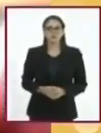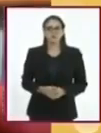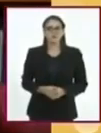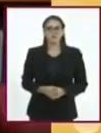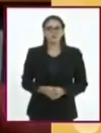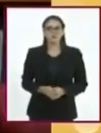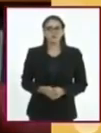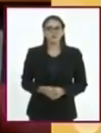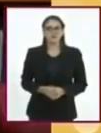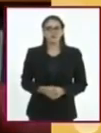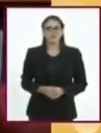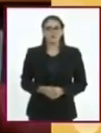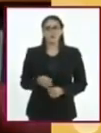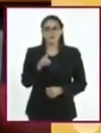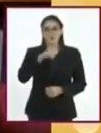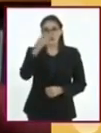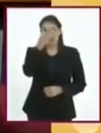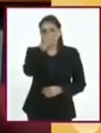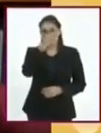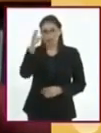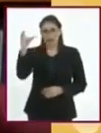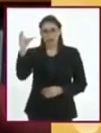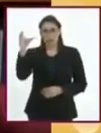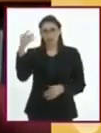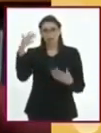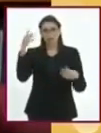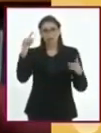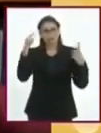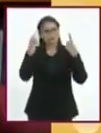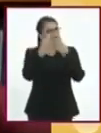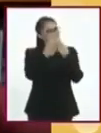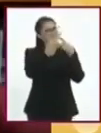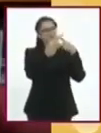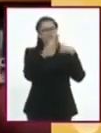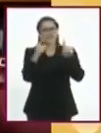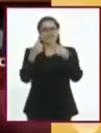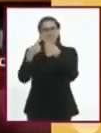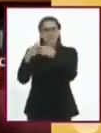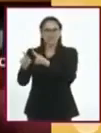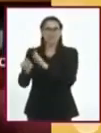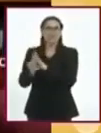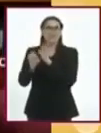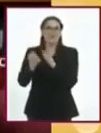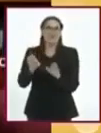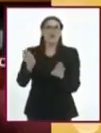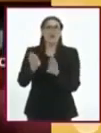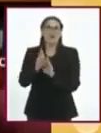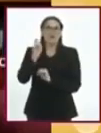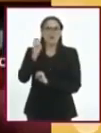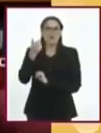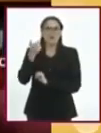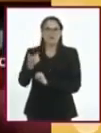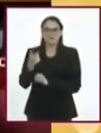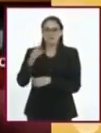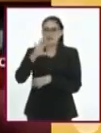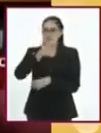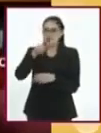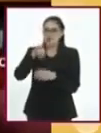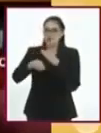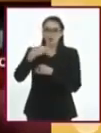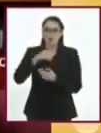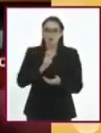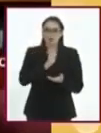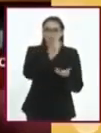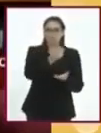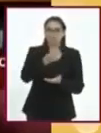En el campo hay muchísimos contrastes. En el sentido del reparto, por una parte, de los subsidios que da el Estado, por otra